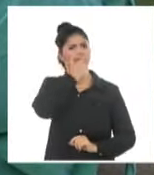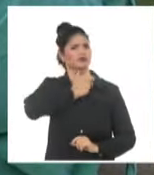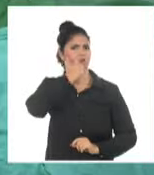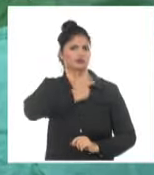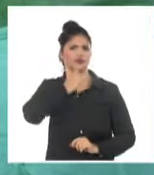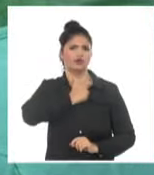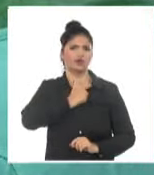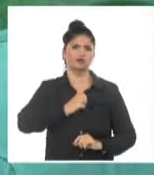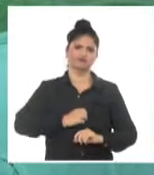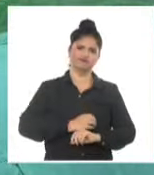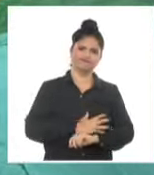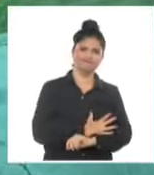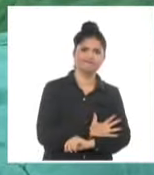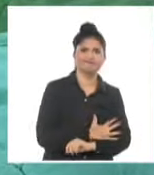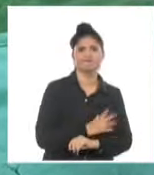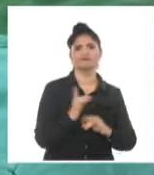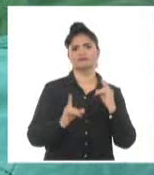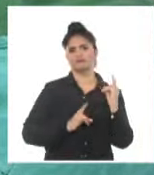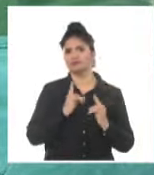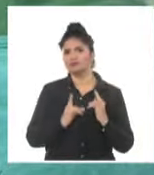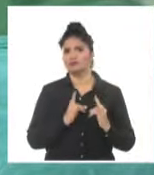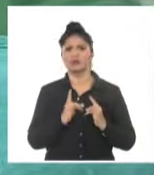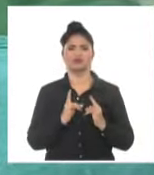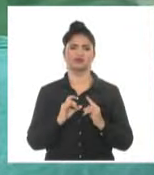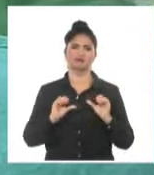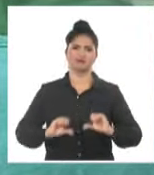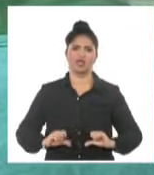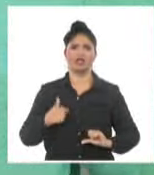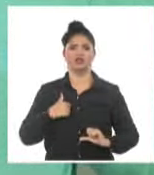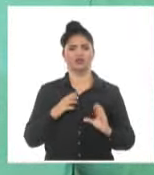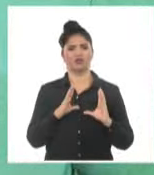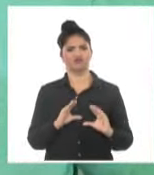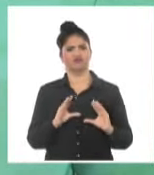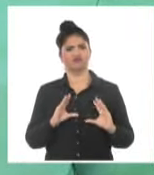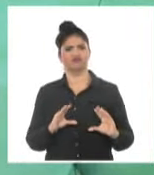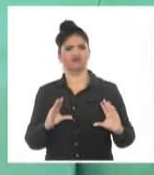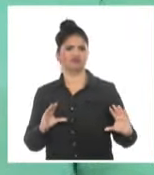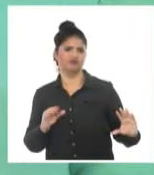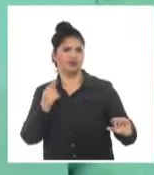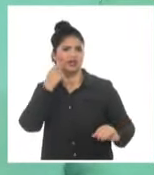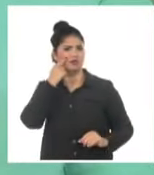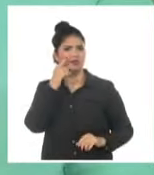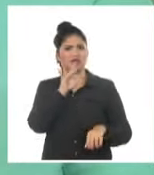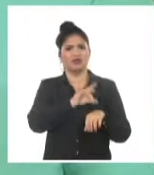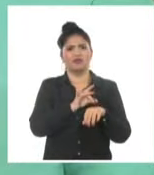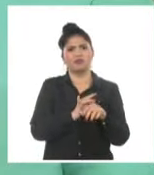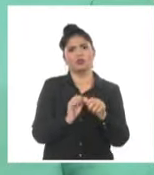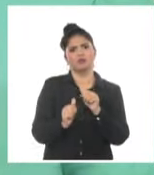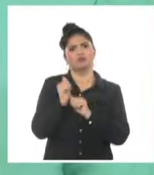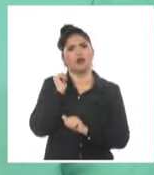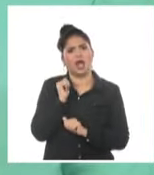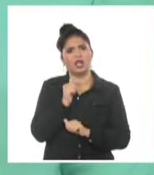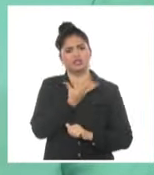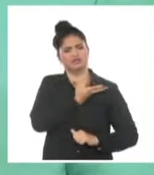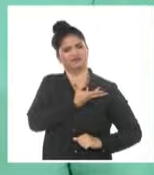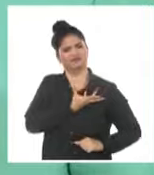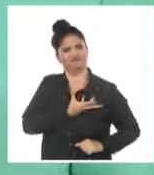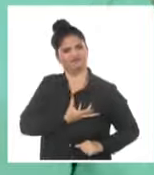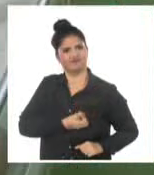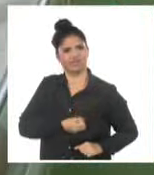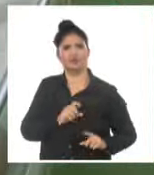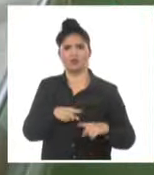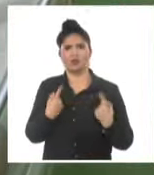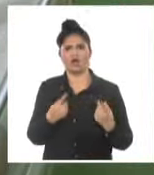cuando un niño no va bien. Y lo he palpado y he visto a los enfermeros enfermarse porque no le mejora al niño. Porque aquí sí hay que